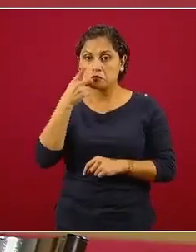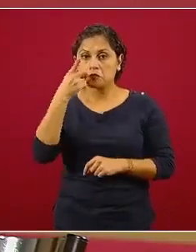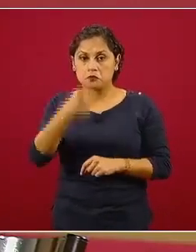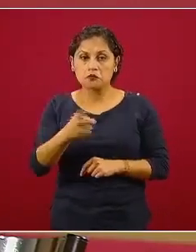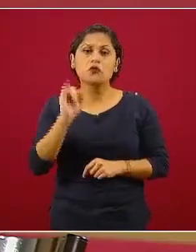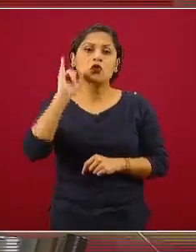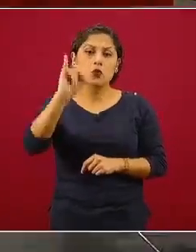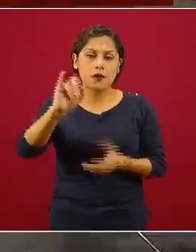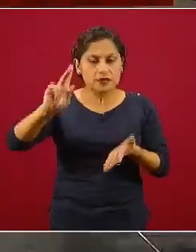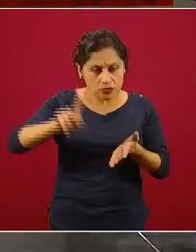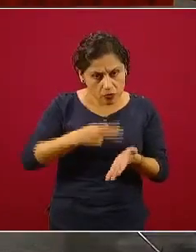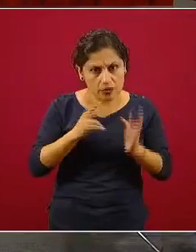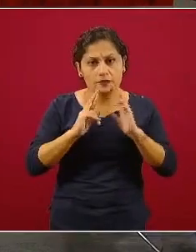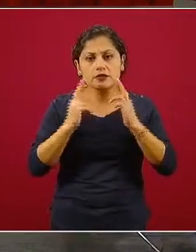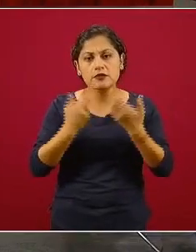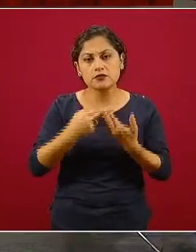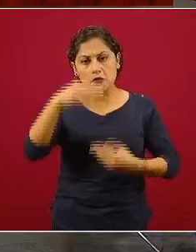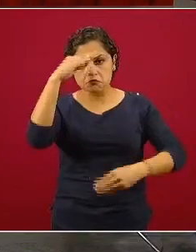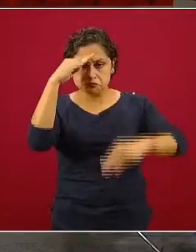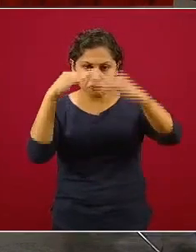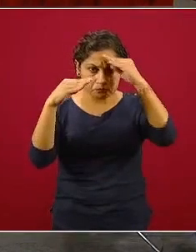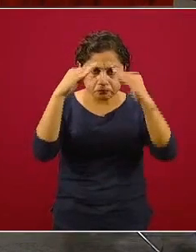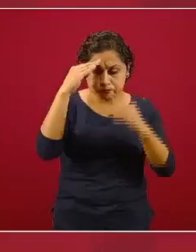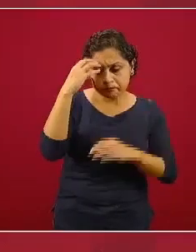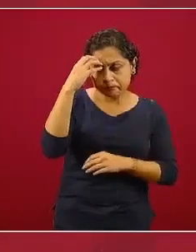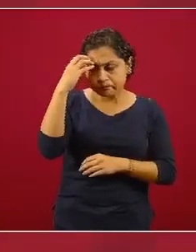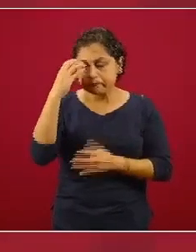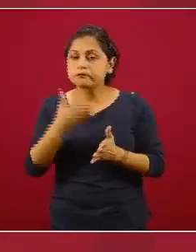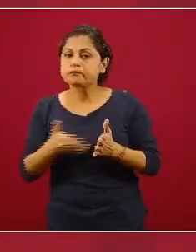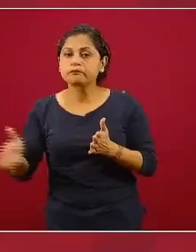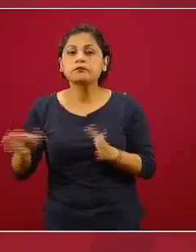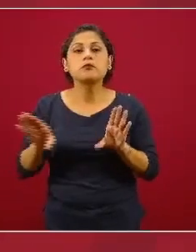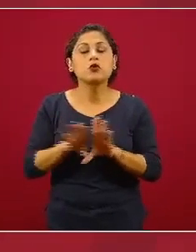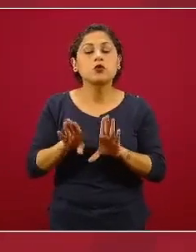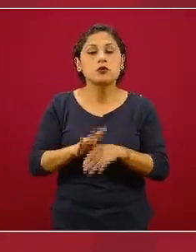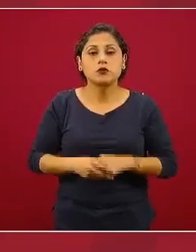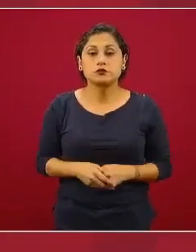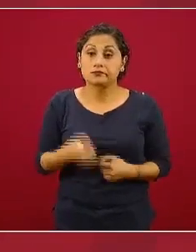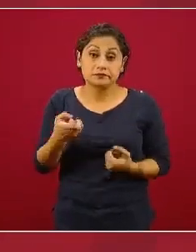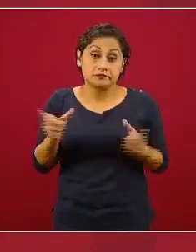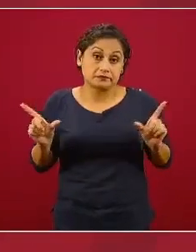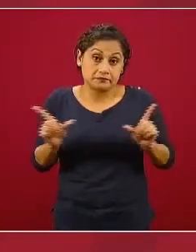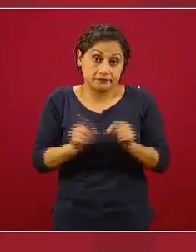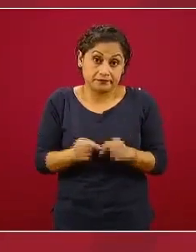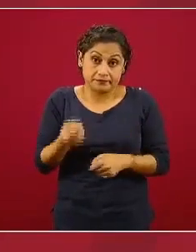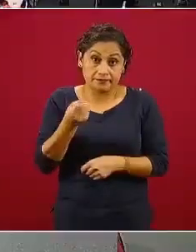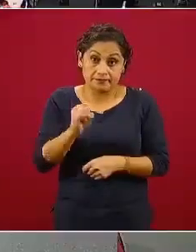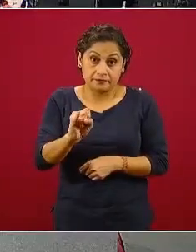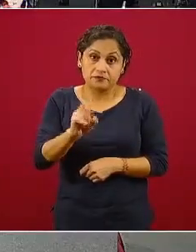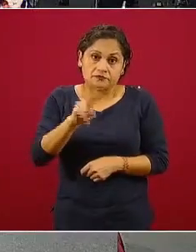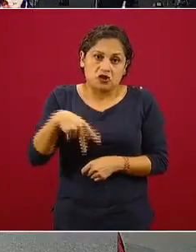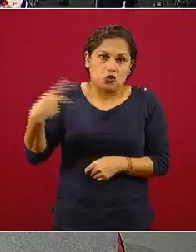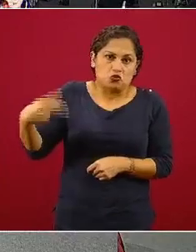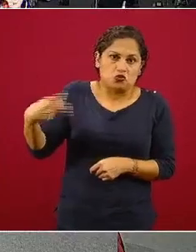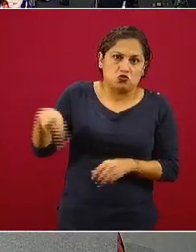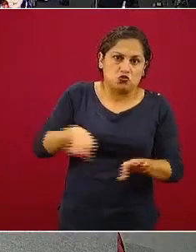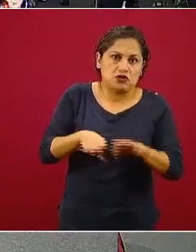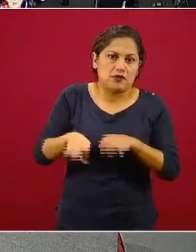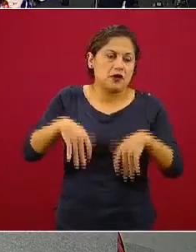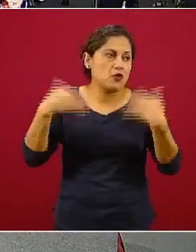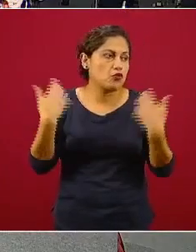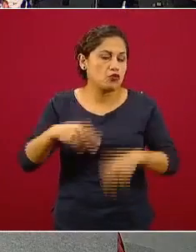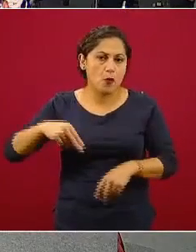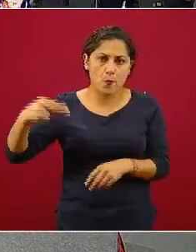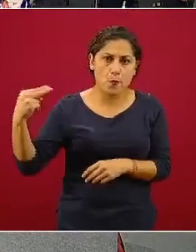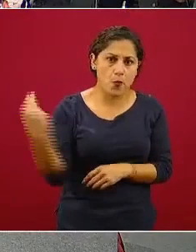todas estas cosas. Entonces ese es el resumen, la actividad obviamente es esencial, de hecho desde el principio